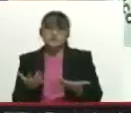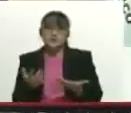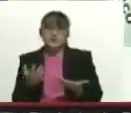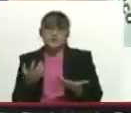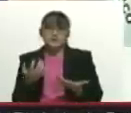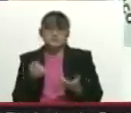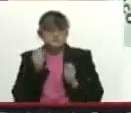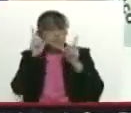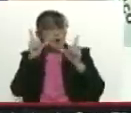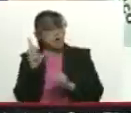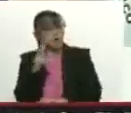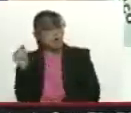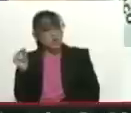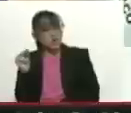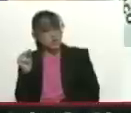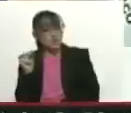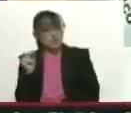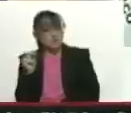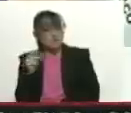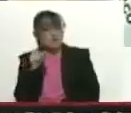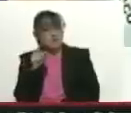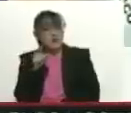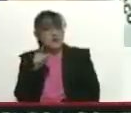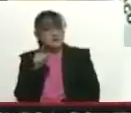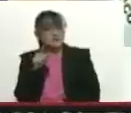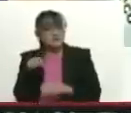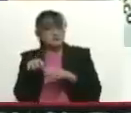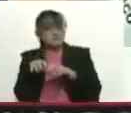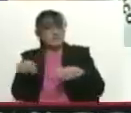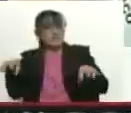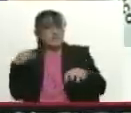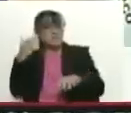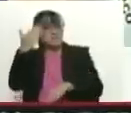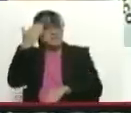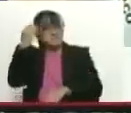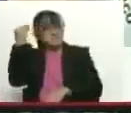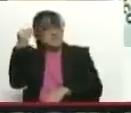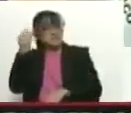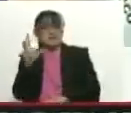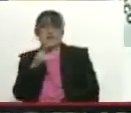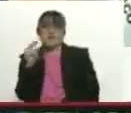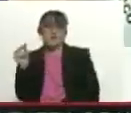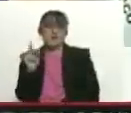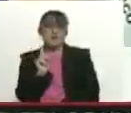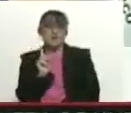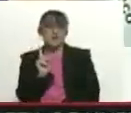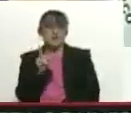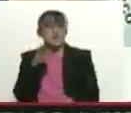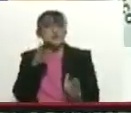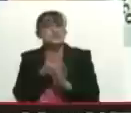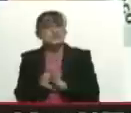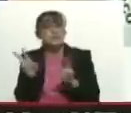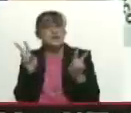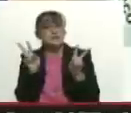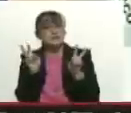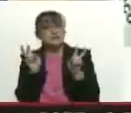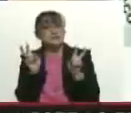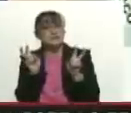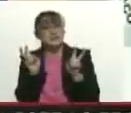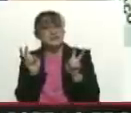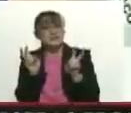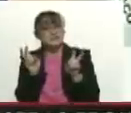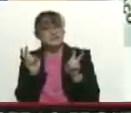asombremos de que esto es algo aislado, no. Lo que voy acá a referir sobre las